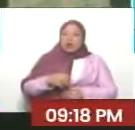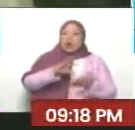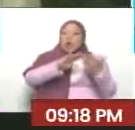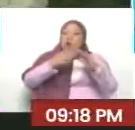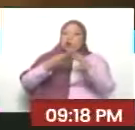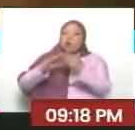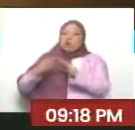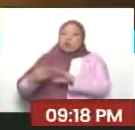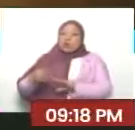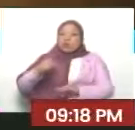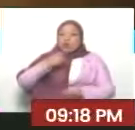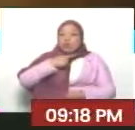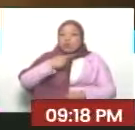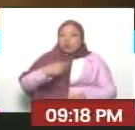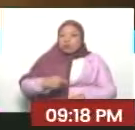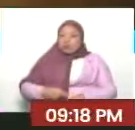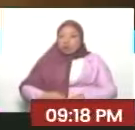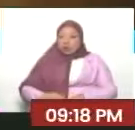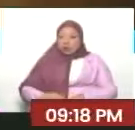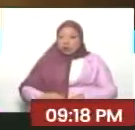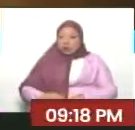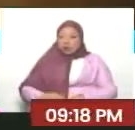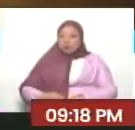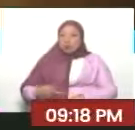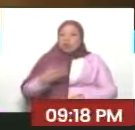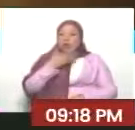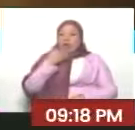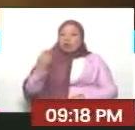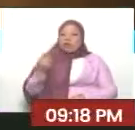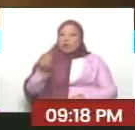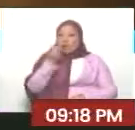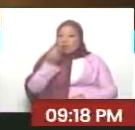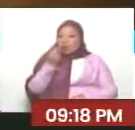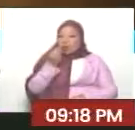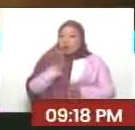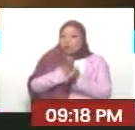¿Qué veníamos hablando, Silita? Echarle un quesito.